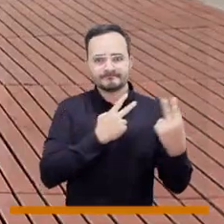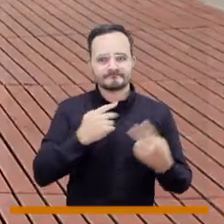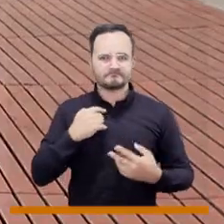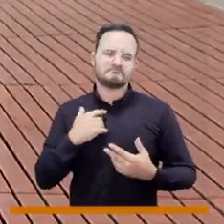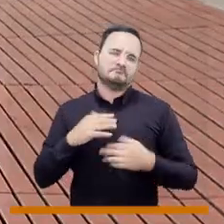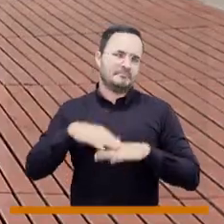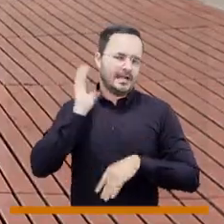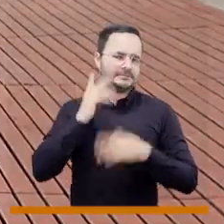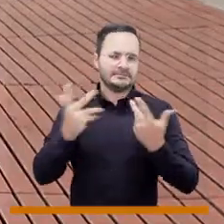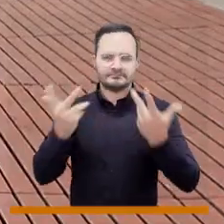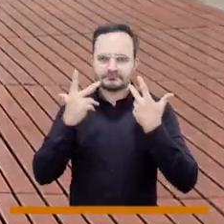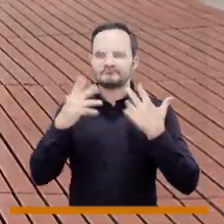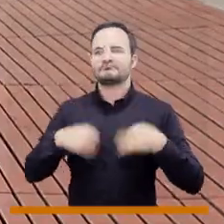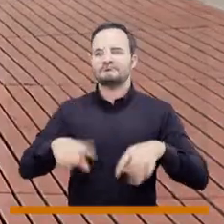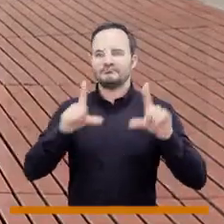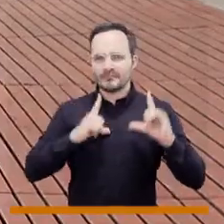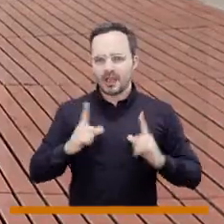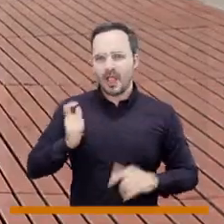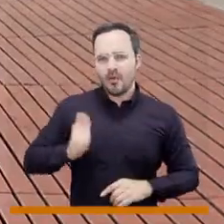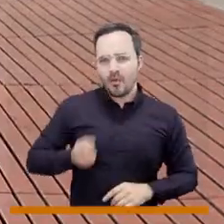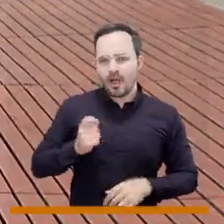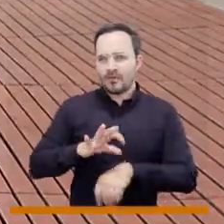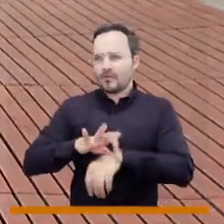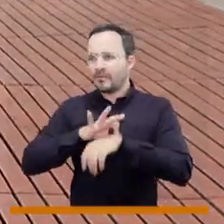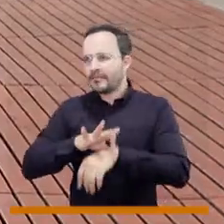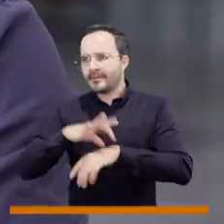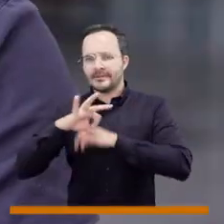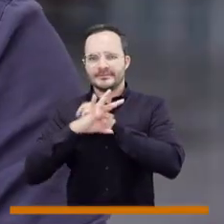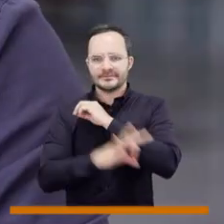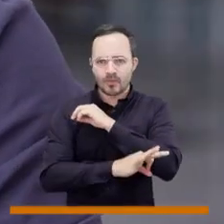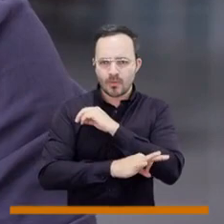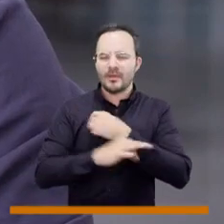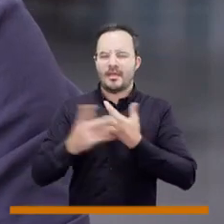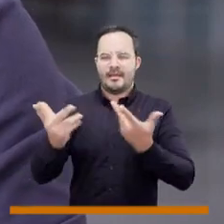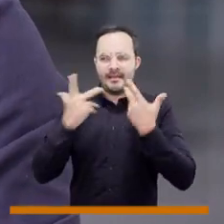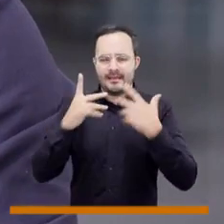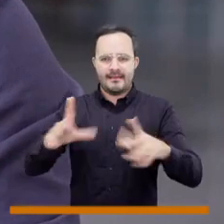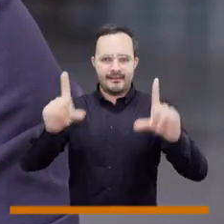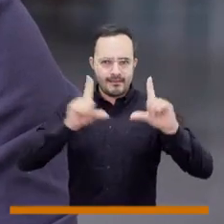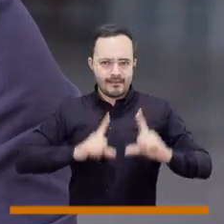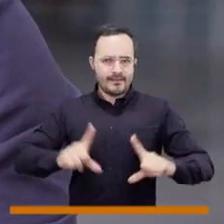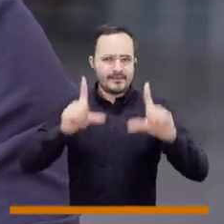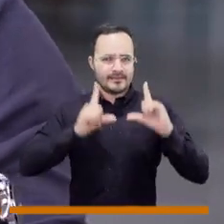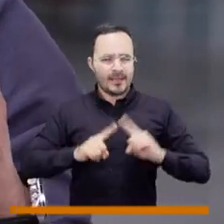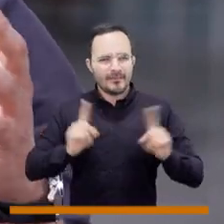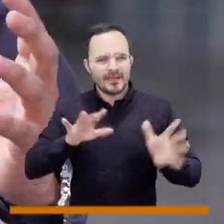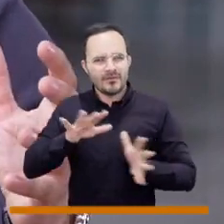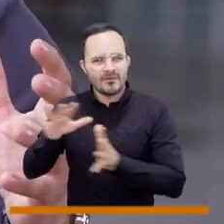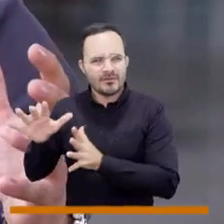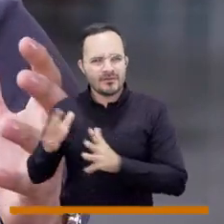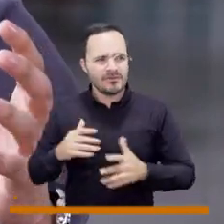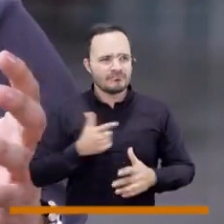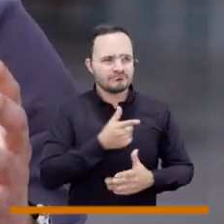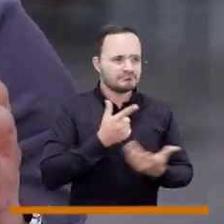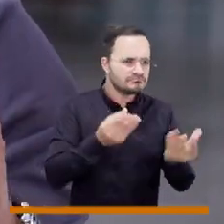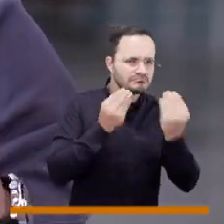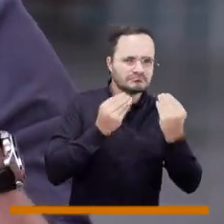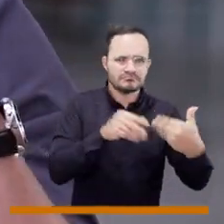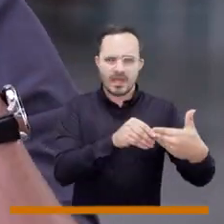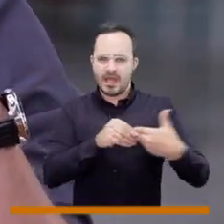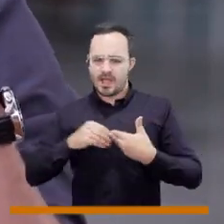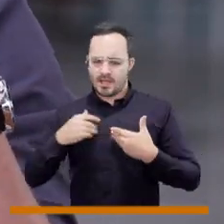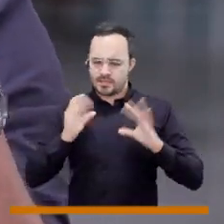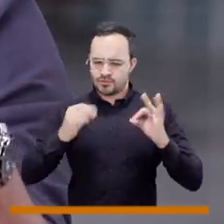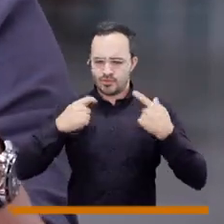cómo ser abogados, nos enseñan cómo ser médicos, cómo ser psicólogos, pero no hay una escuela que nos enseñe